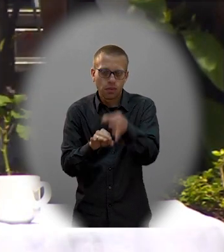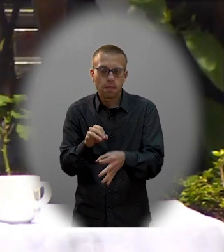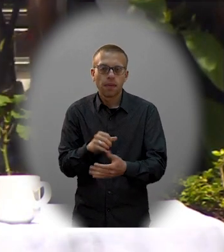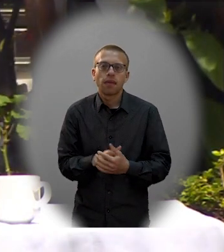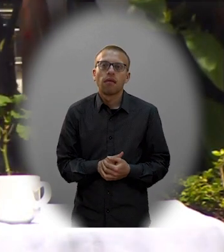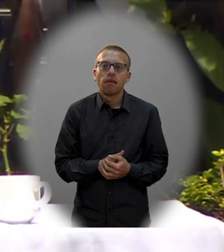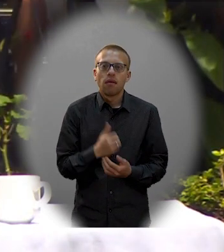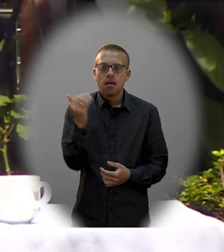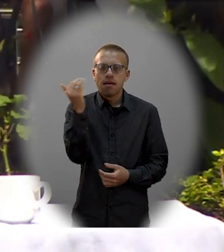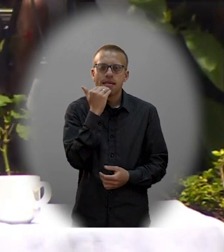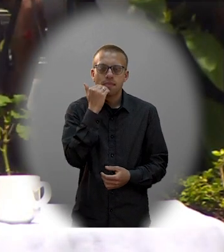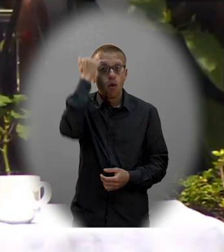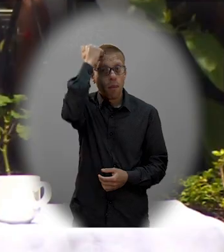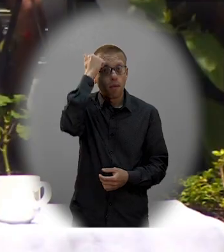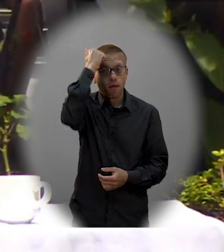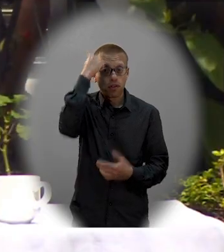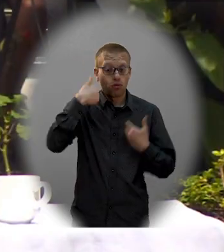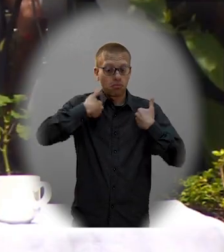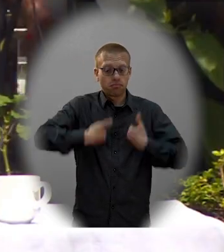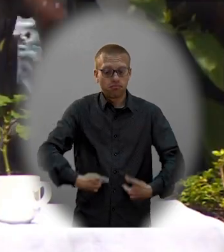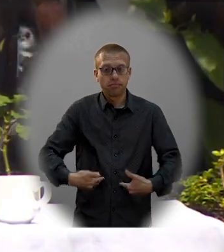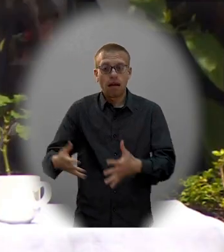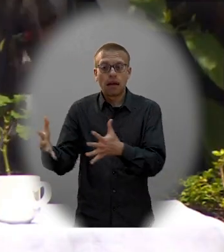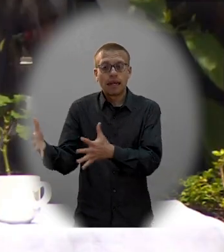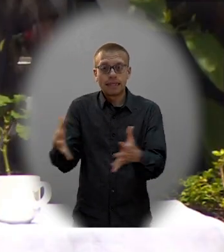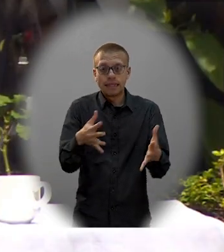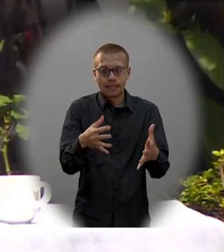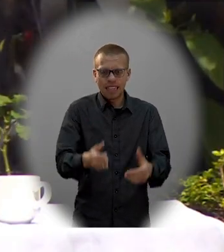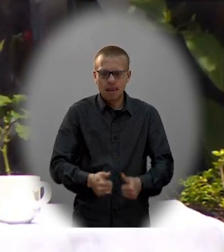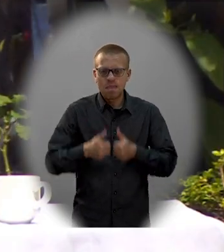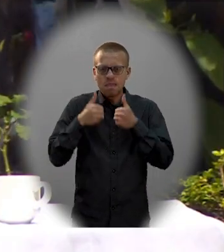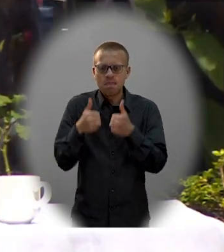debería ser puesto en duda su capacidad para enseñar.